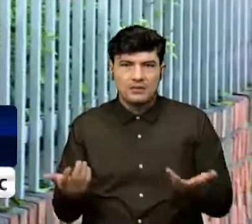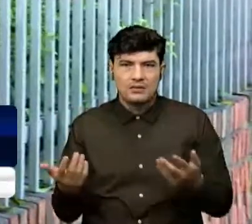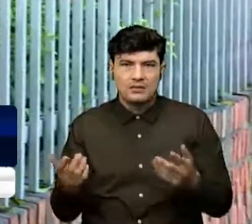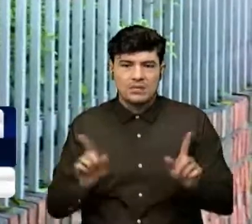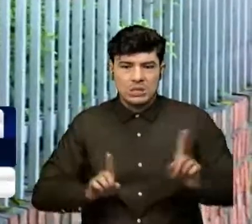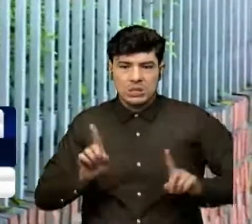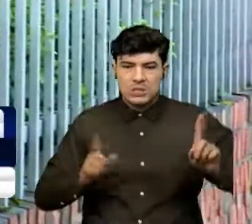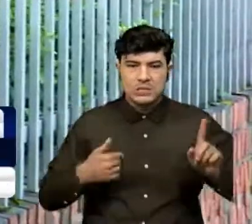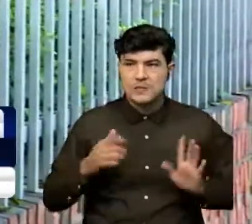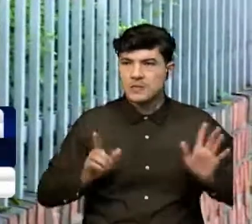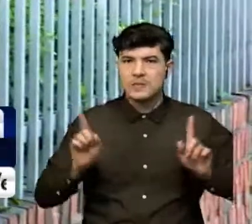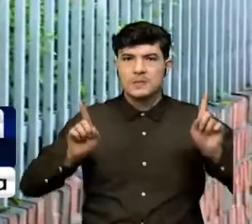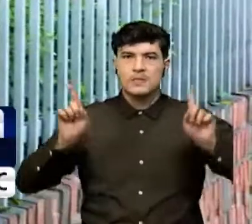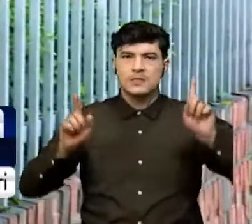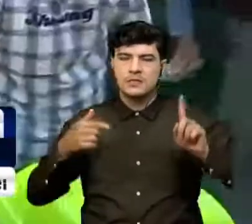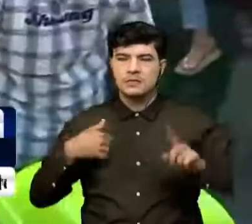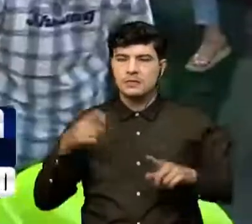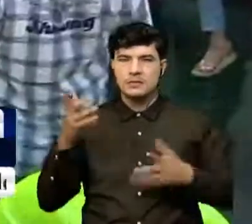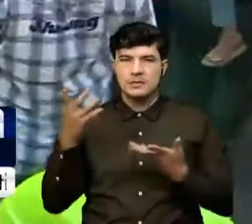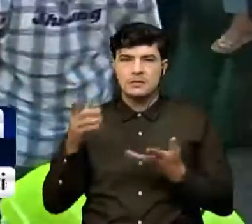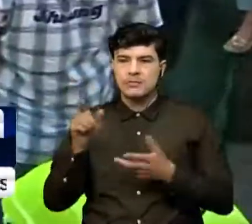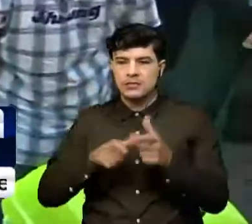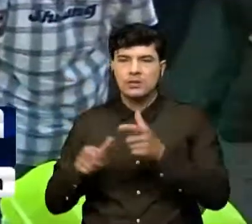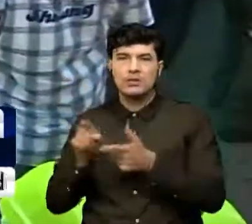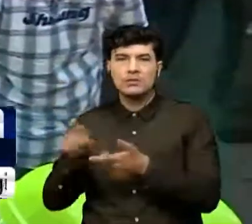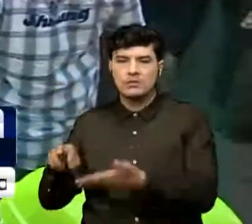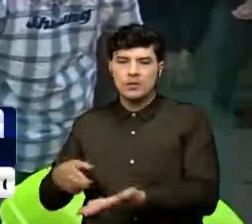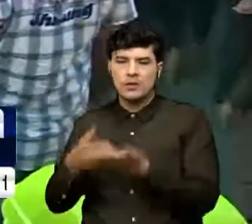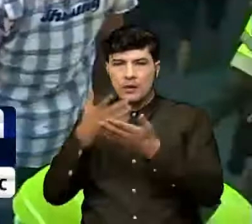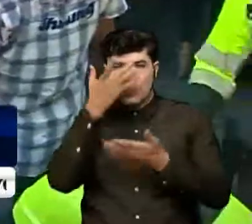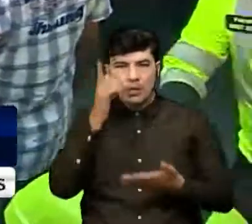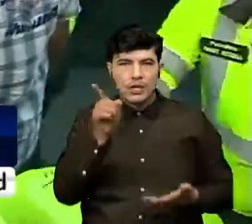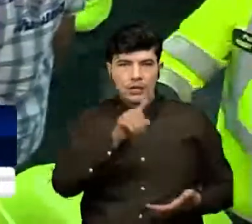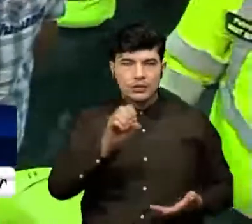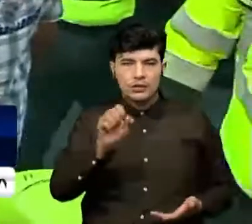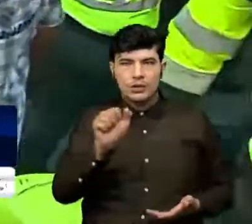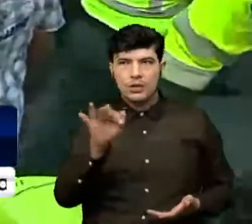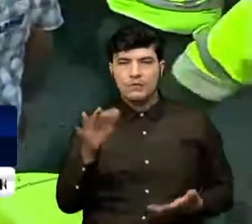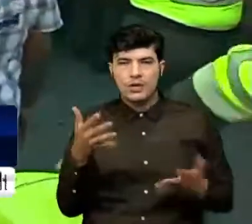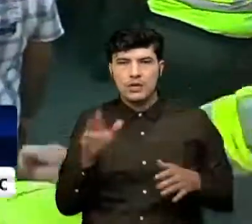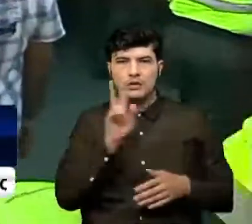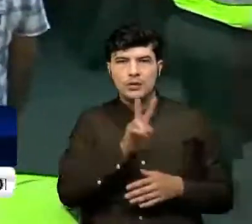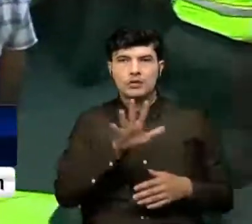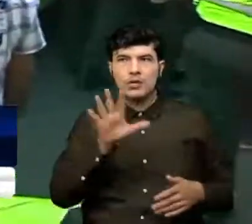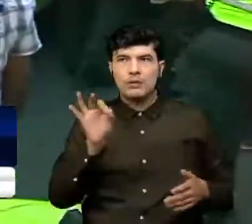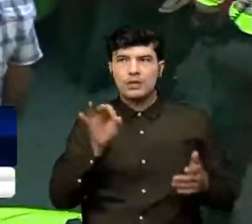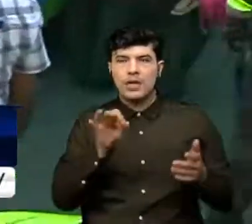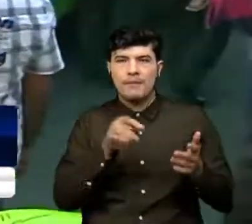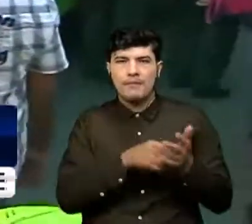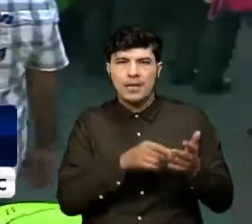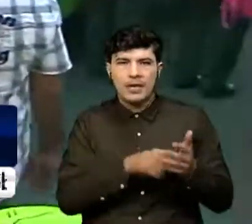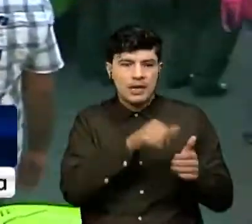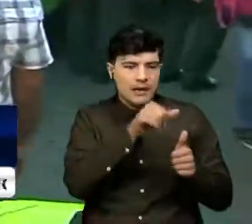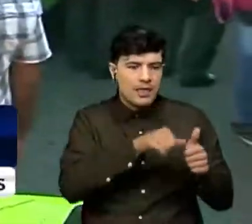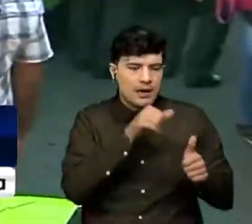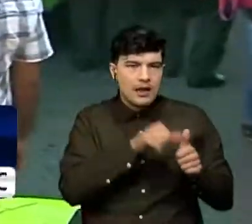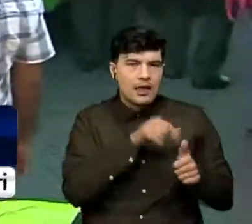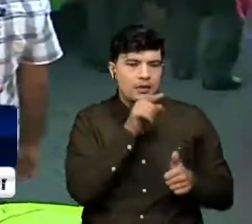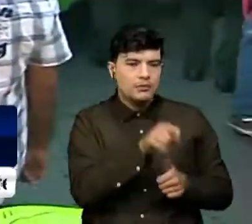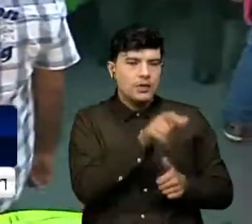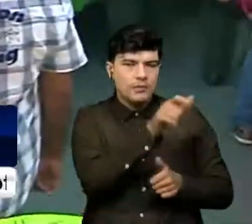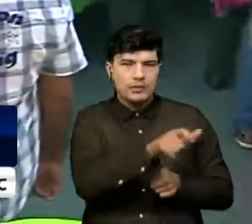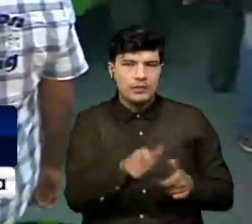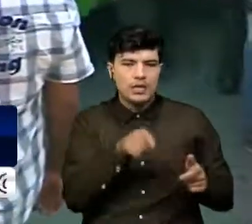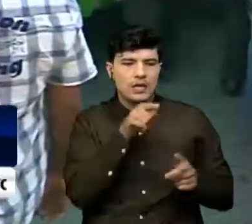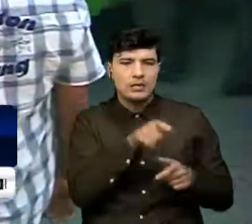por el usuario que van a recoger, vista de que el SOA pues paga más o menos son 250 mil pesos por cada paciente